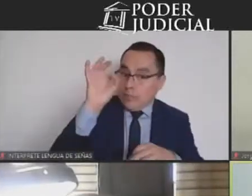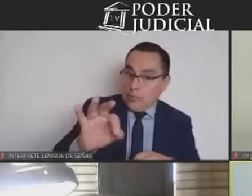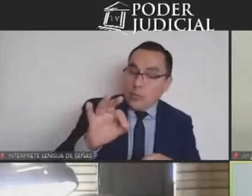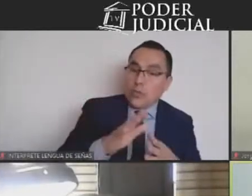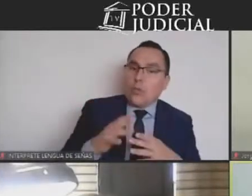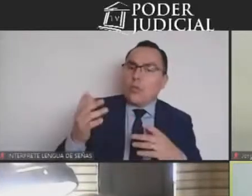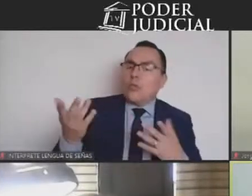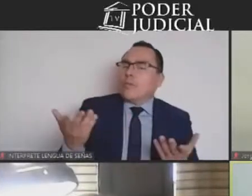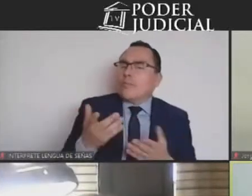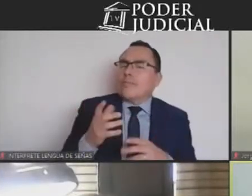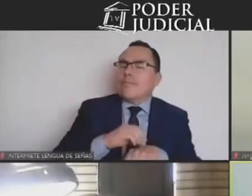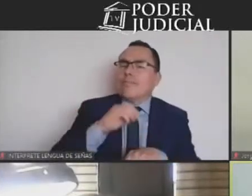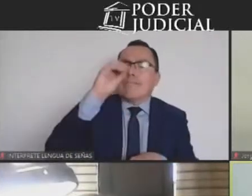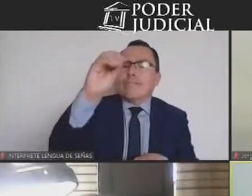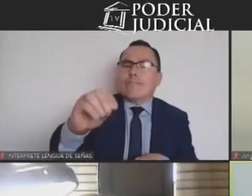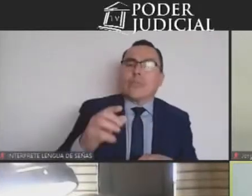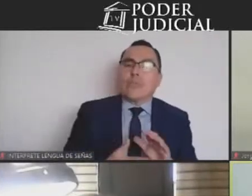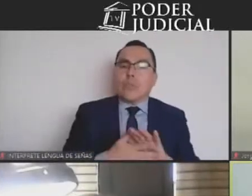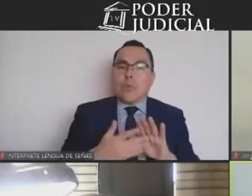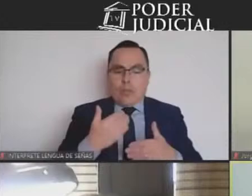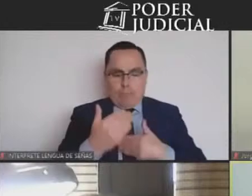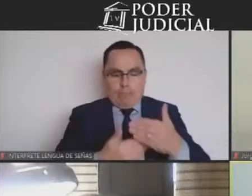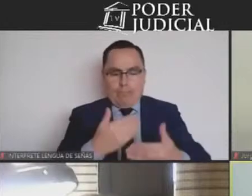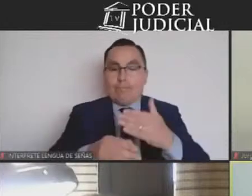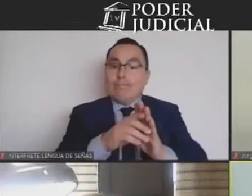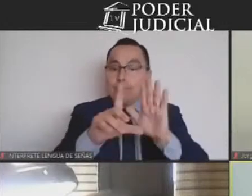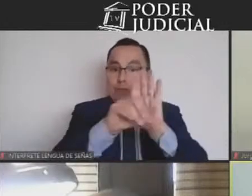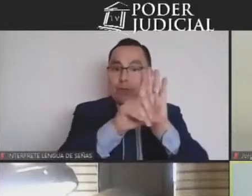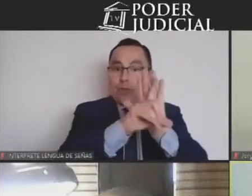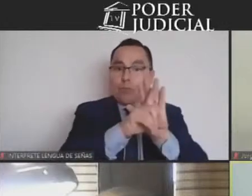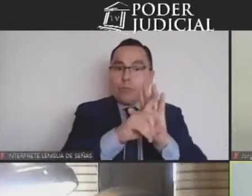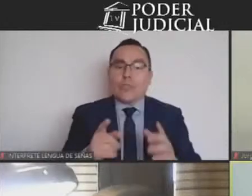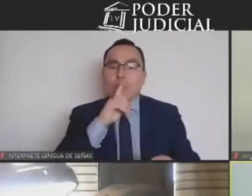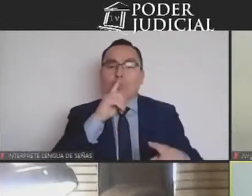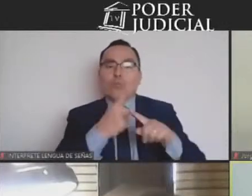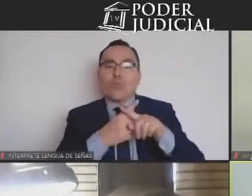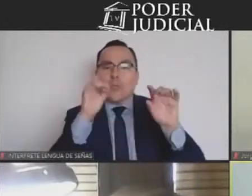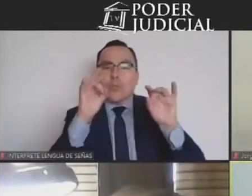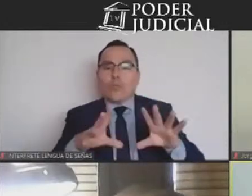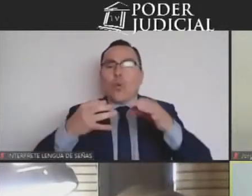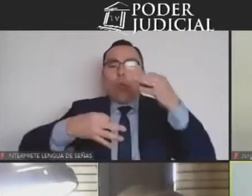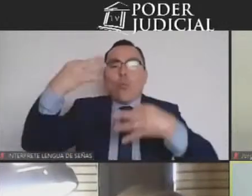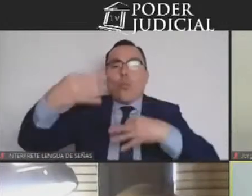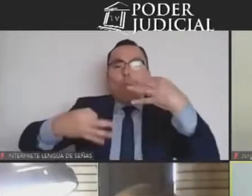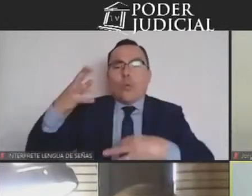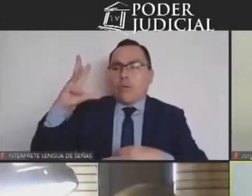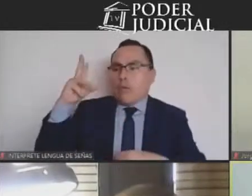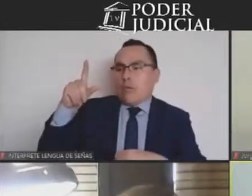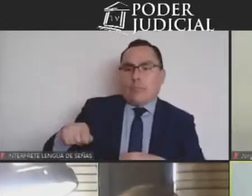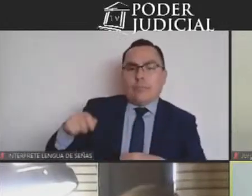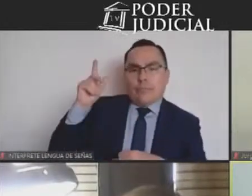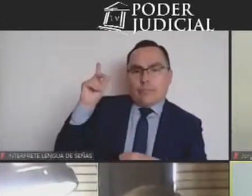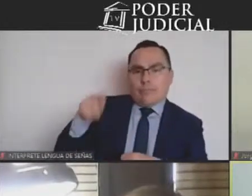de un proyecto de ley que reformaría el sistema de nombramiento de los jueces, discutidos